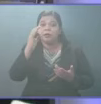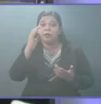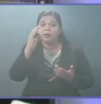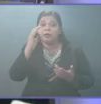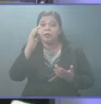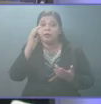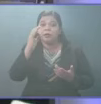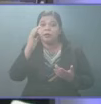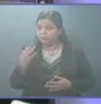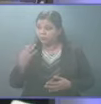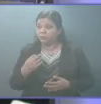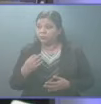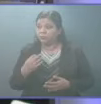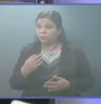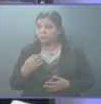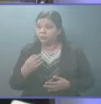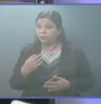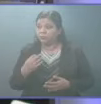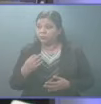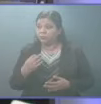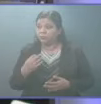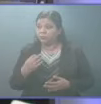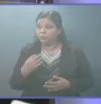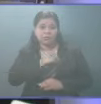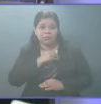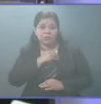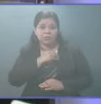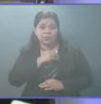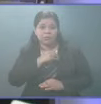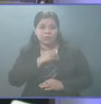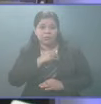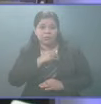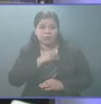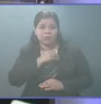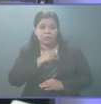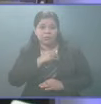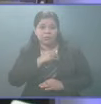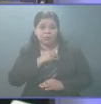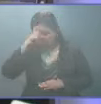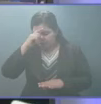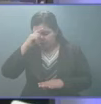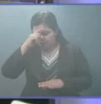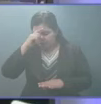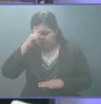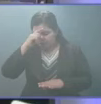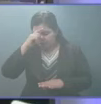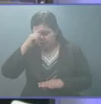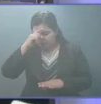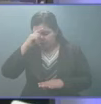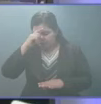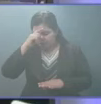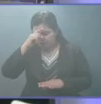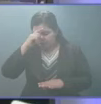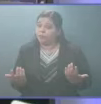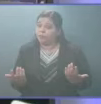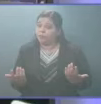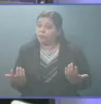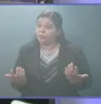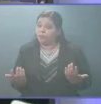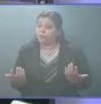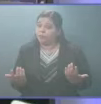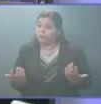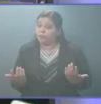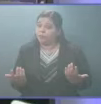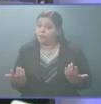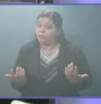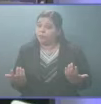parte de los médicos jóvenes que tenemos que implantar definitivamente el trabajo en equipo. Acuérdese que pues años atrás